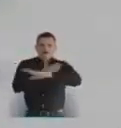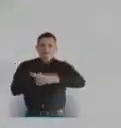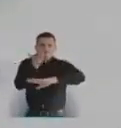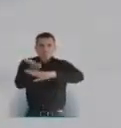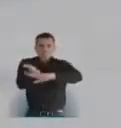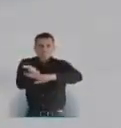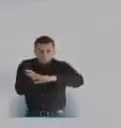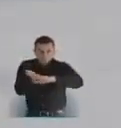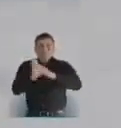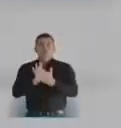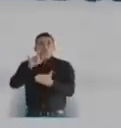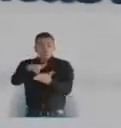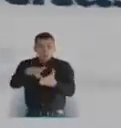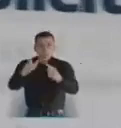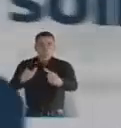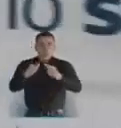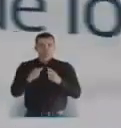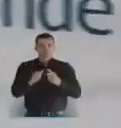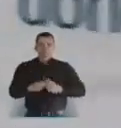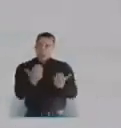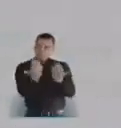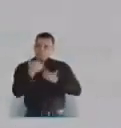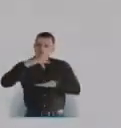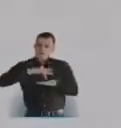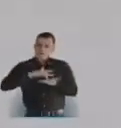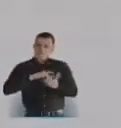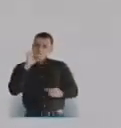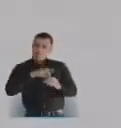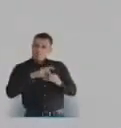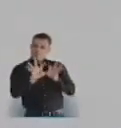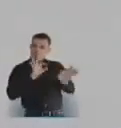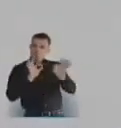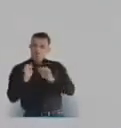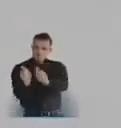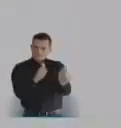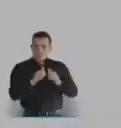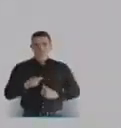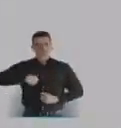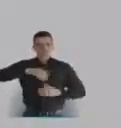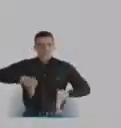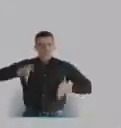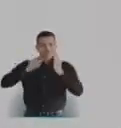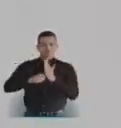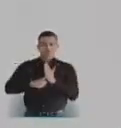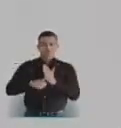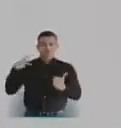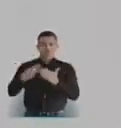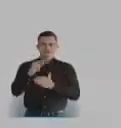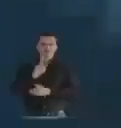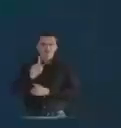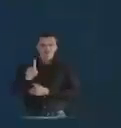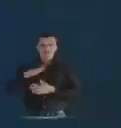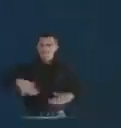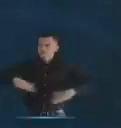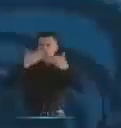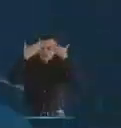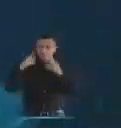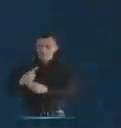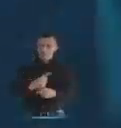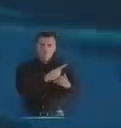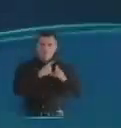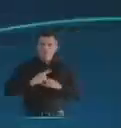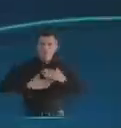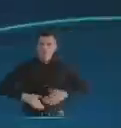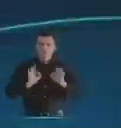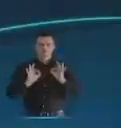acércate a la registraduría donde lo solicitaste y reclama tu documento. Participa, vota y elige. Somos la Registraduría